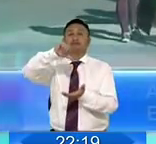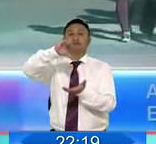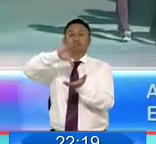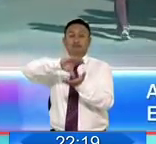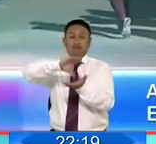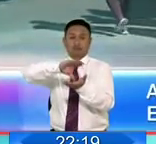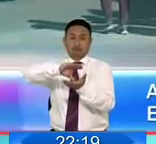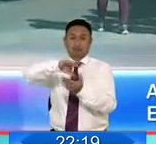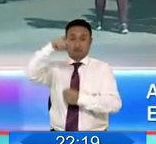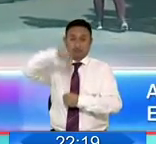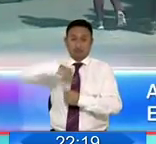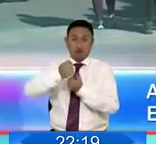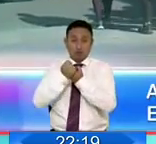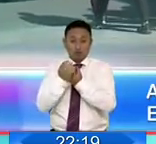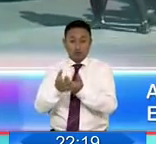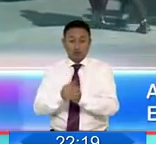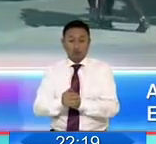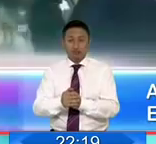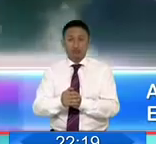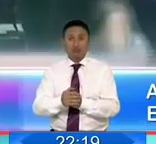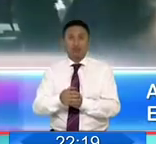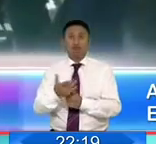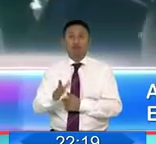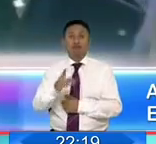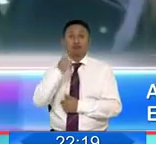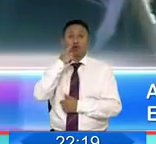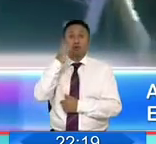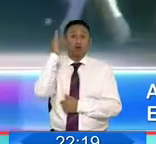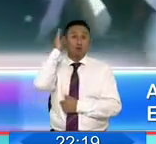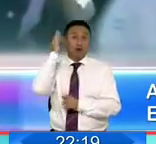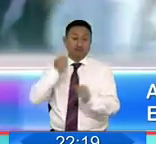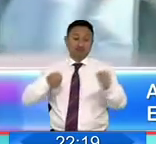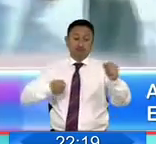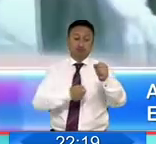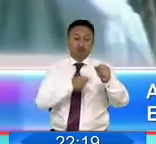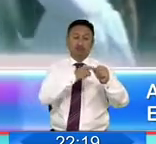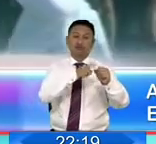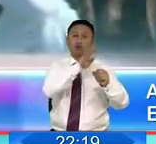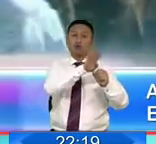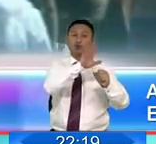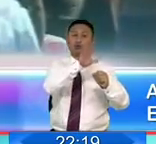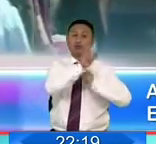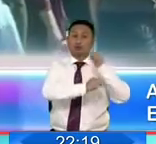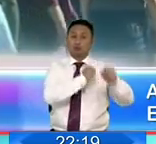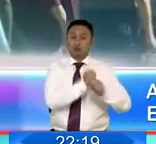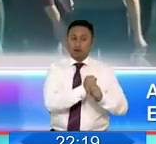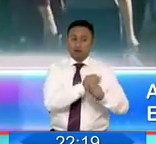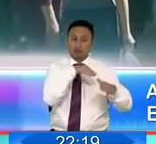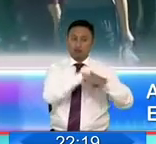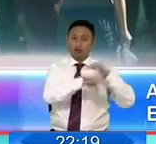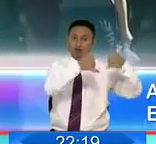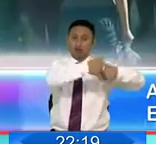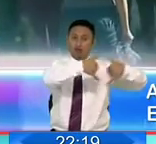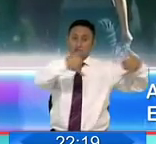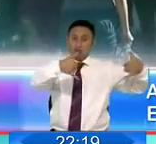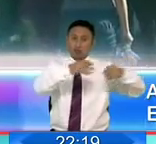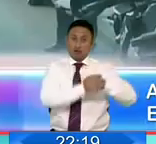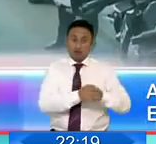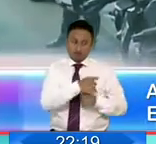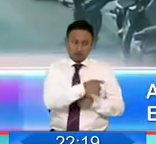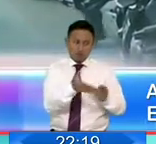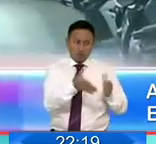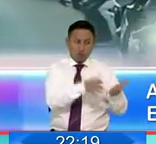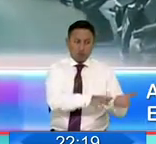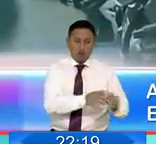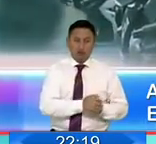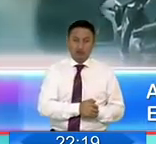República se reportó un presunto caso de femicidio. Una mujer de 45 años de edad fue encontrada sin vida en el interior de